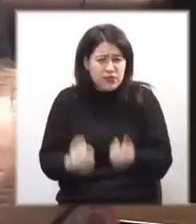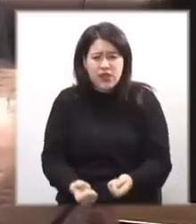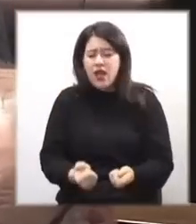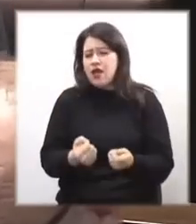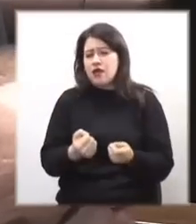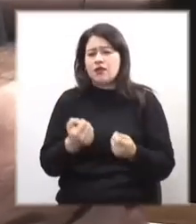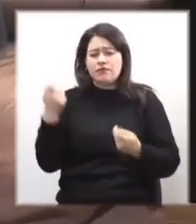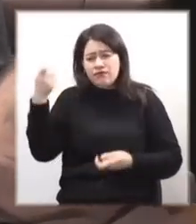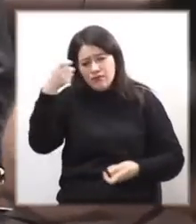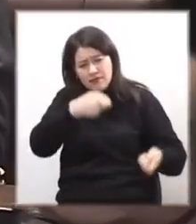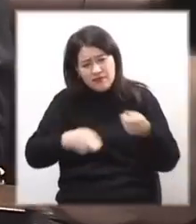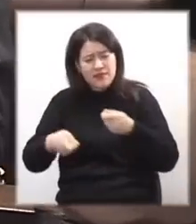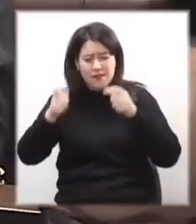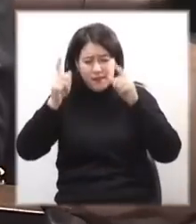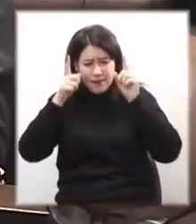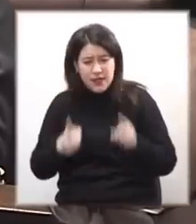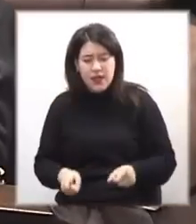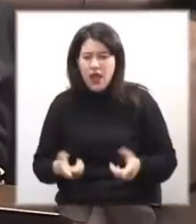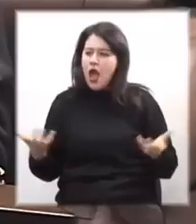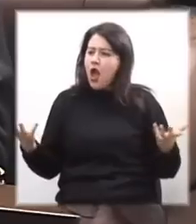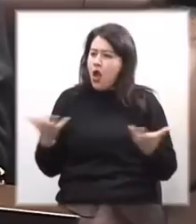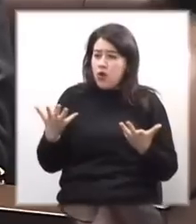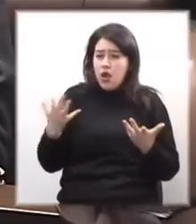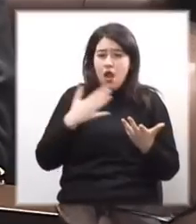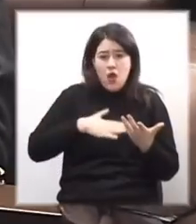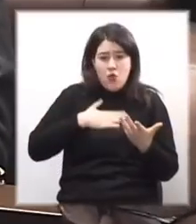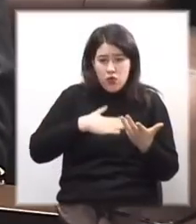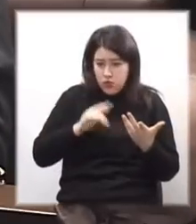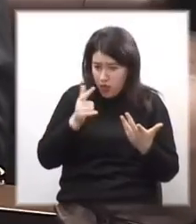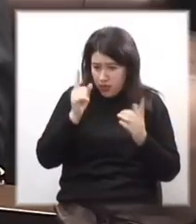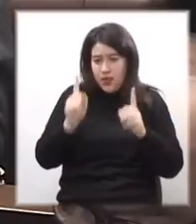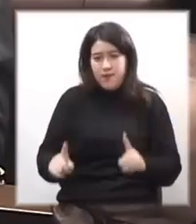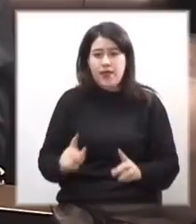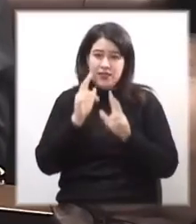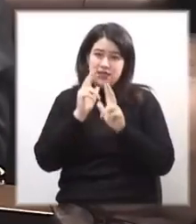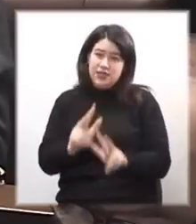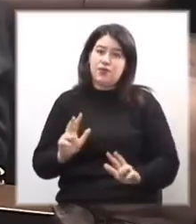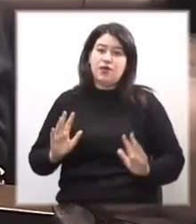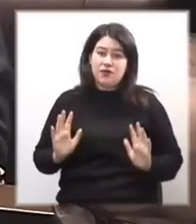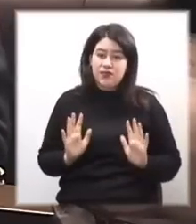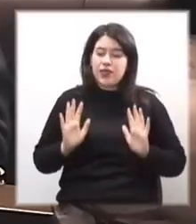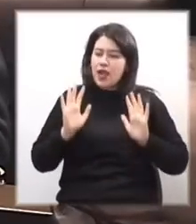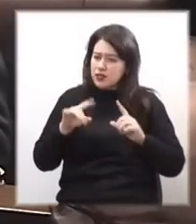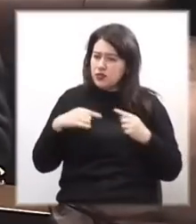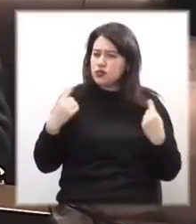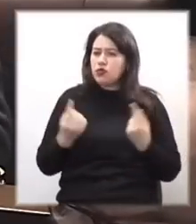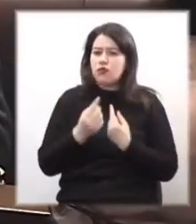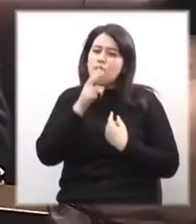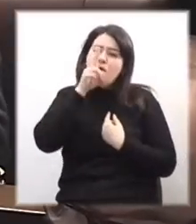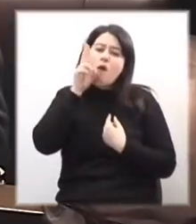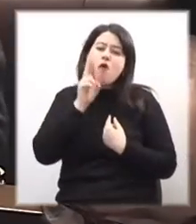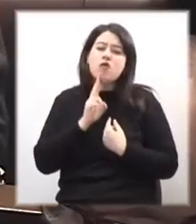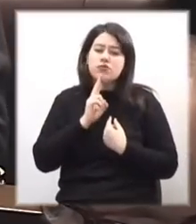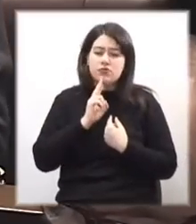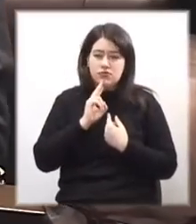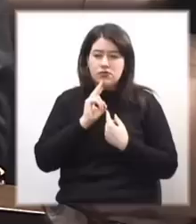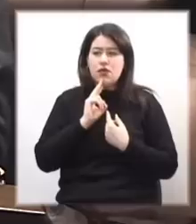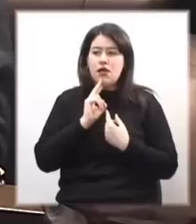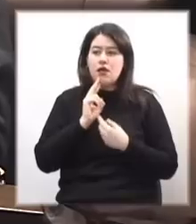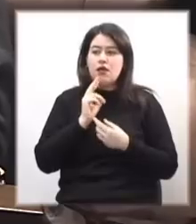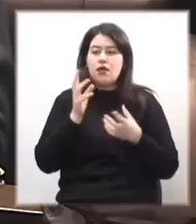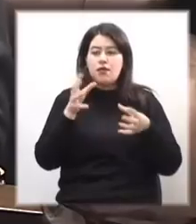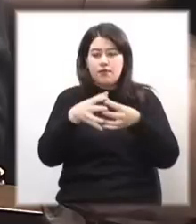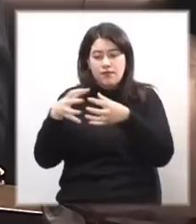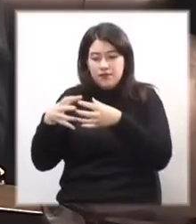para aportar. Ahora, cuando no estamos de acuerdo con algo, también lo decimos. Y así nos hemos comportado en la mesa interpartidaria